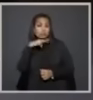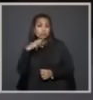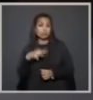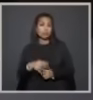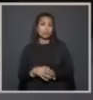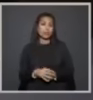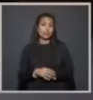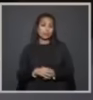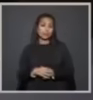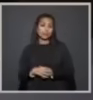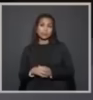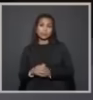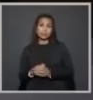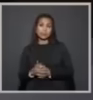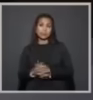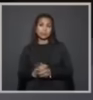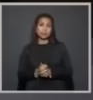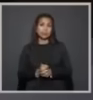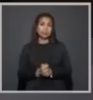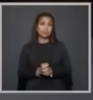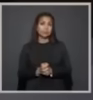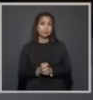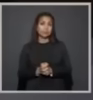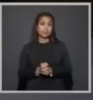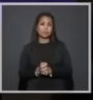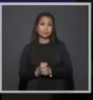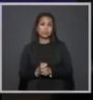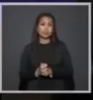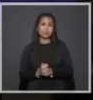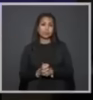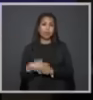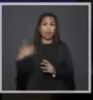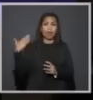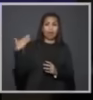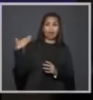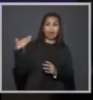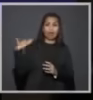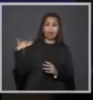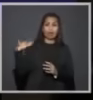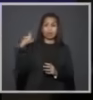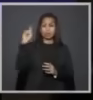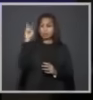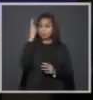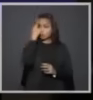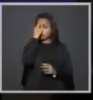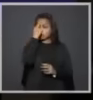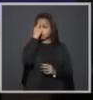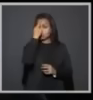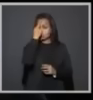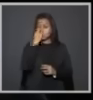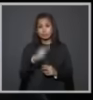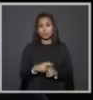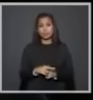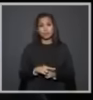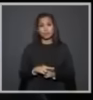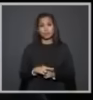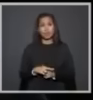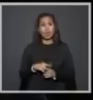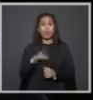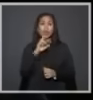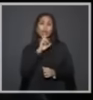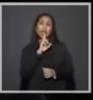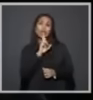corrupto por naturaleza. Hace poco recordé lo que